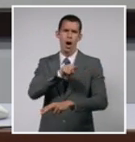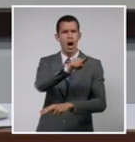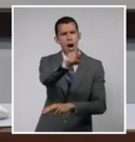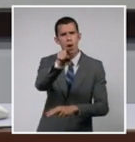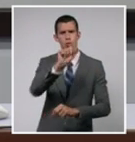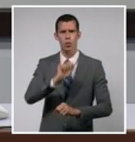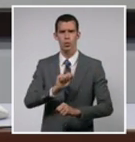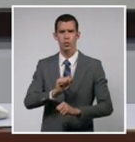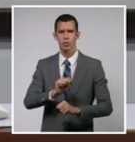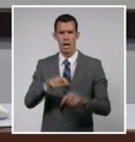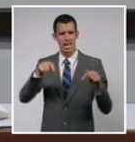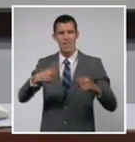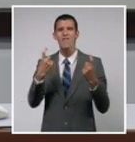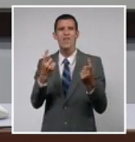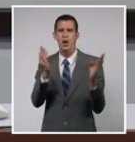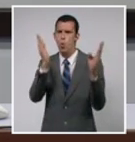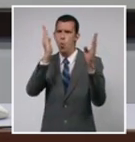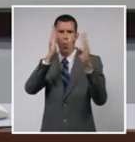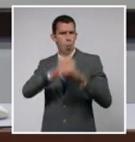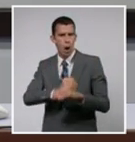Aquí no ha faltado